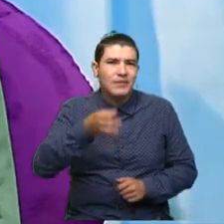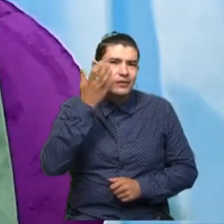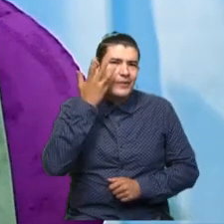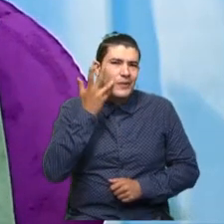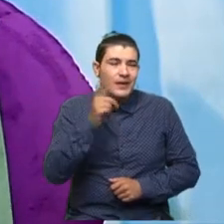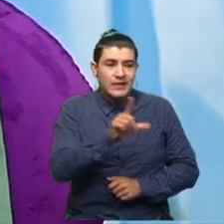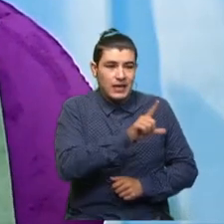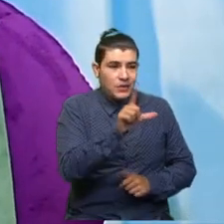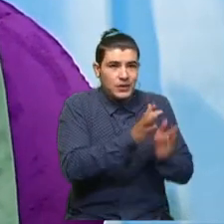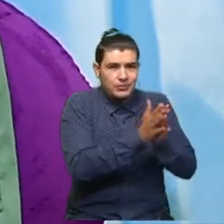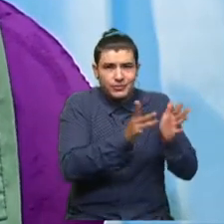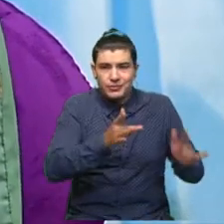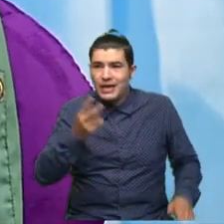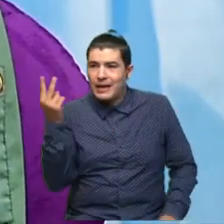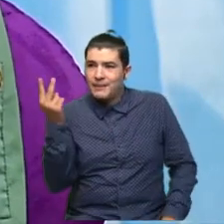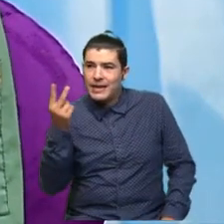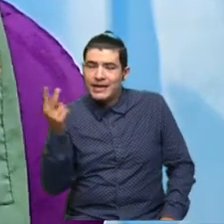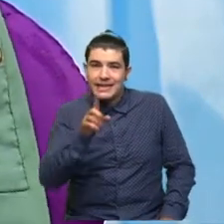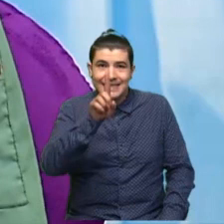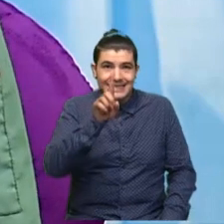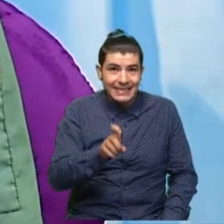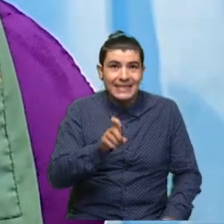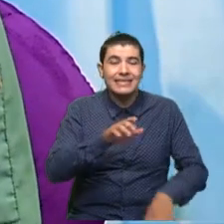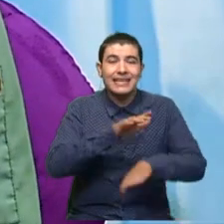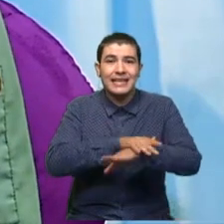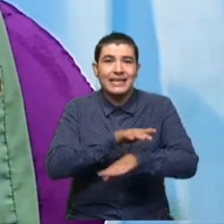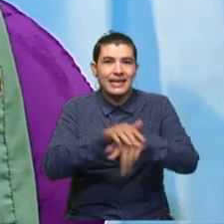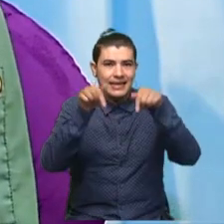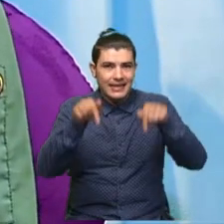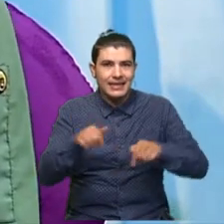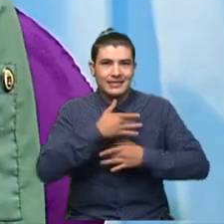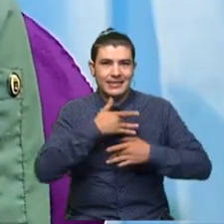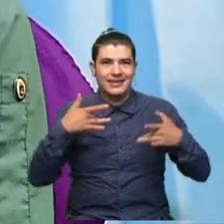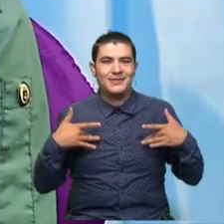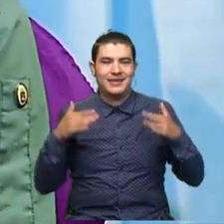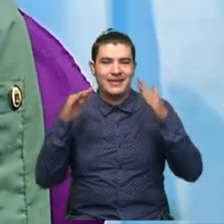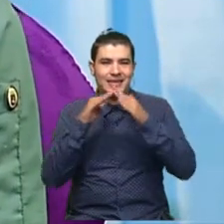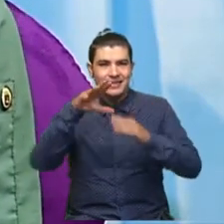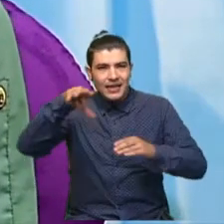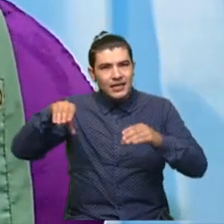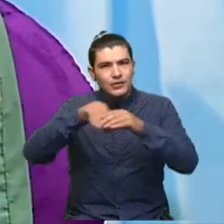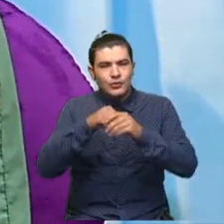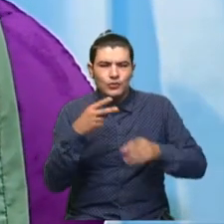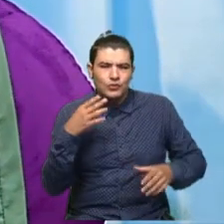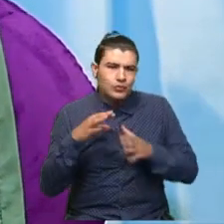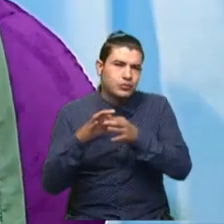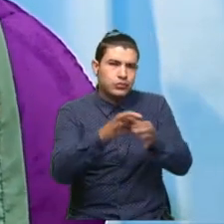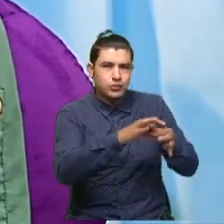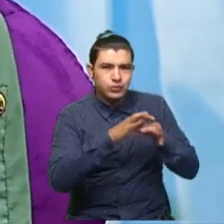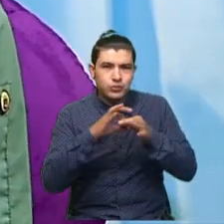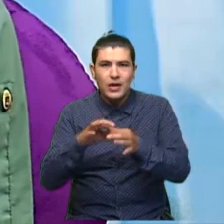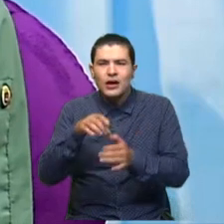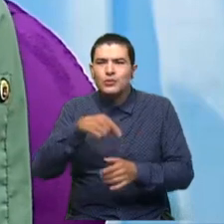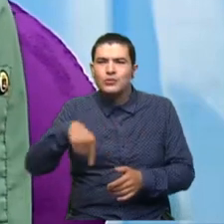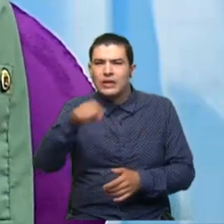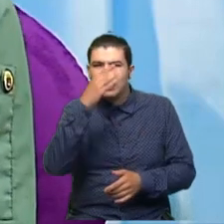a viernes a partir de las 6 p.m. en Salud en Casa por el Canal TRO. Juntos resolveremos cada una de las